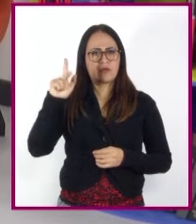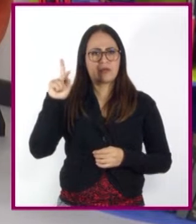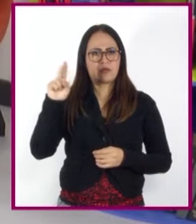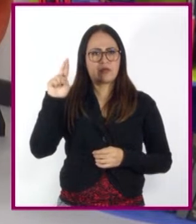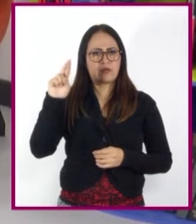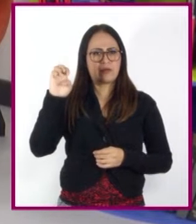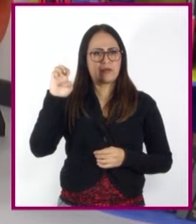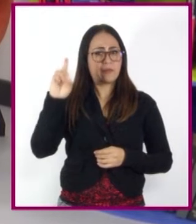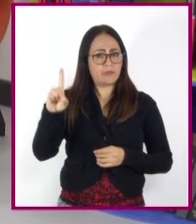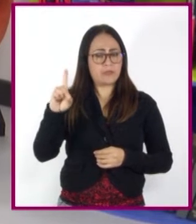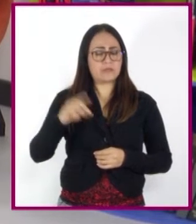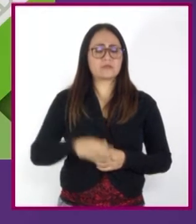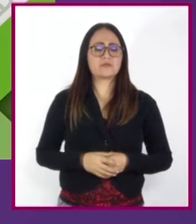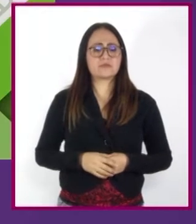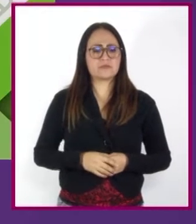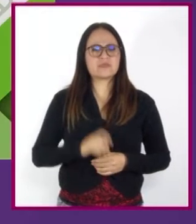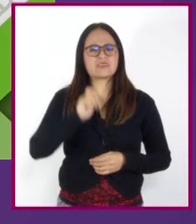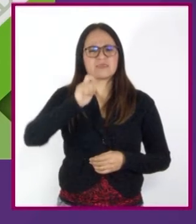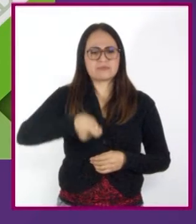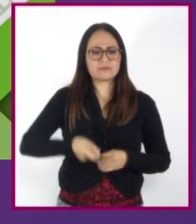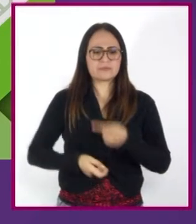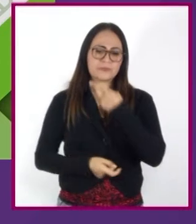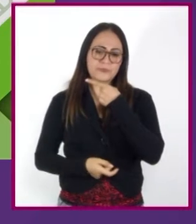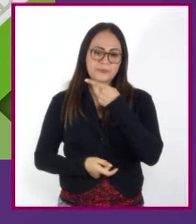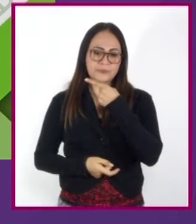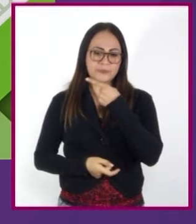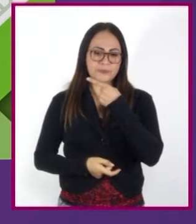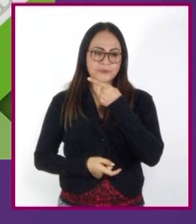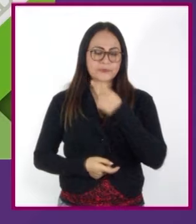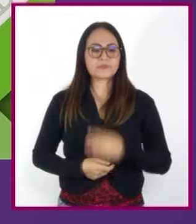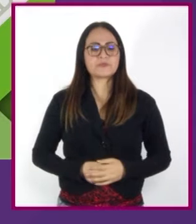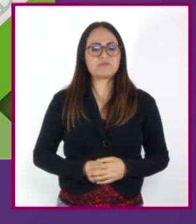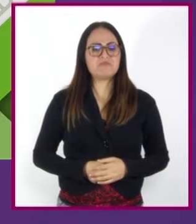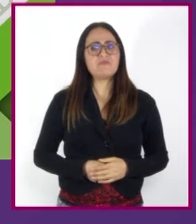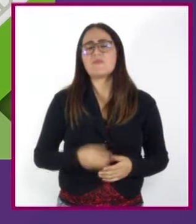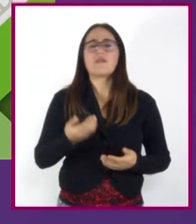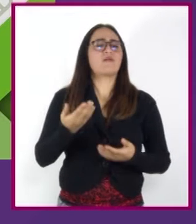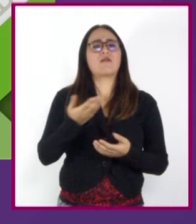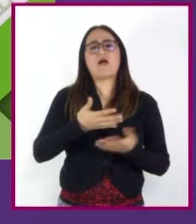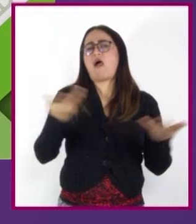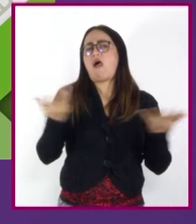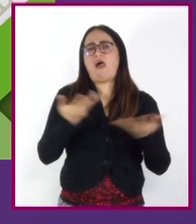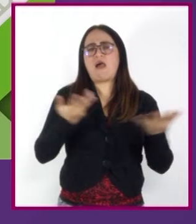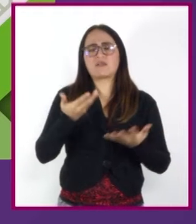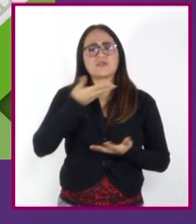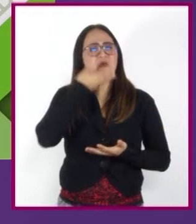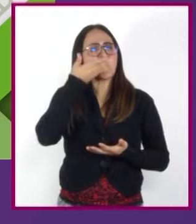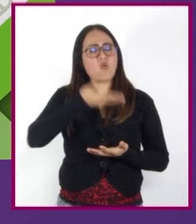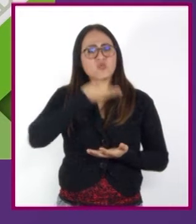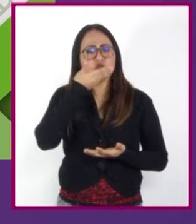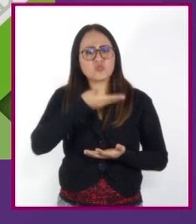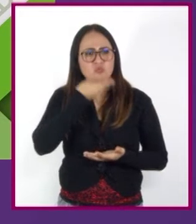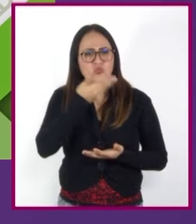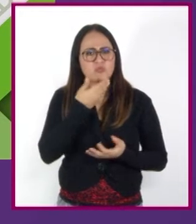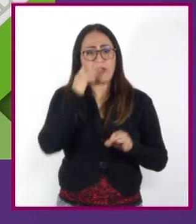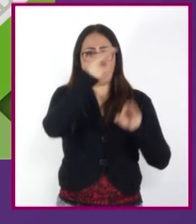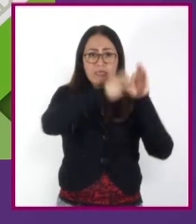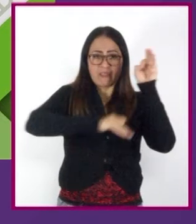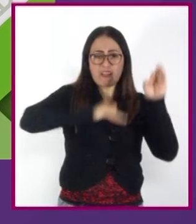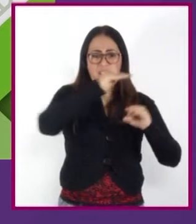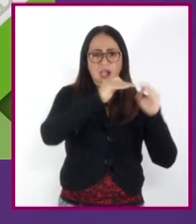Discriminación, es una práctica cotidiana que consiste en dar un trato desfavorable